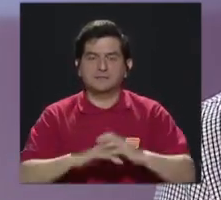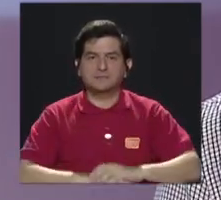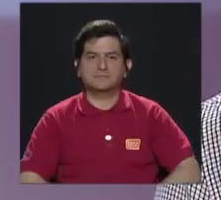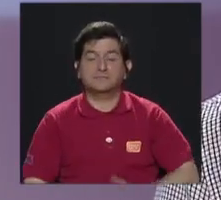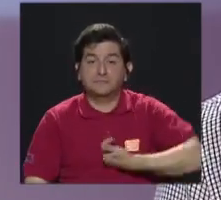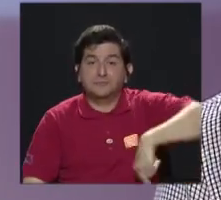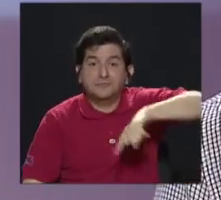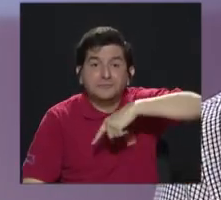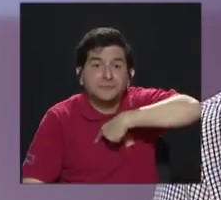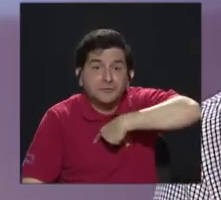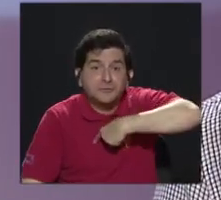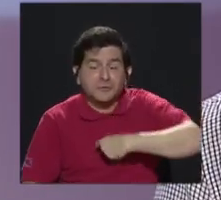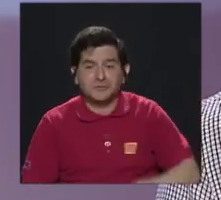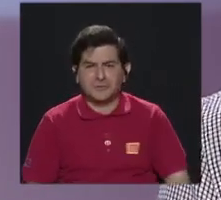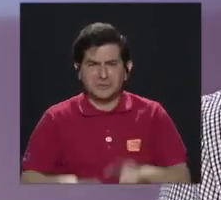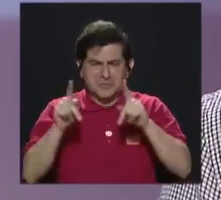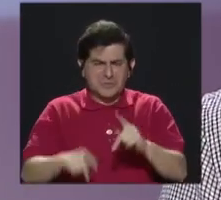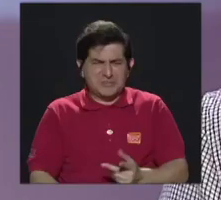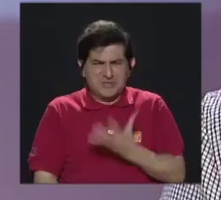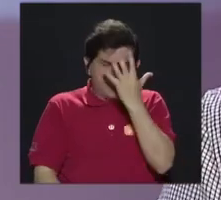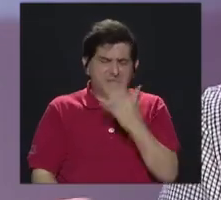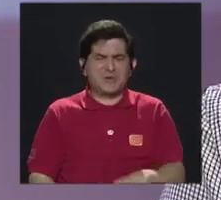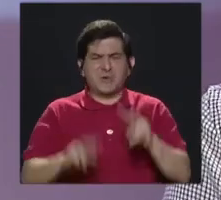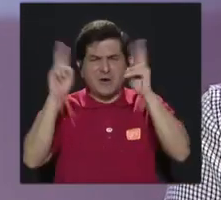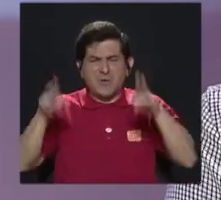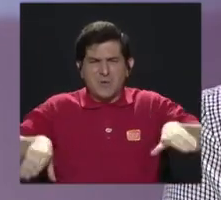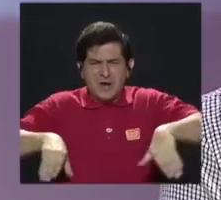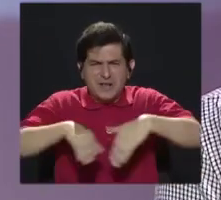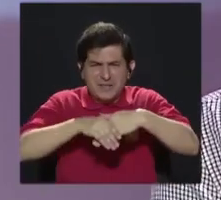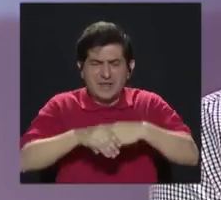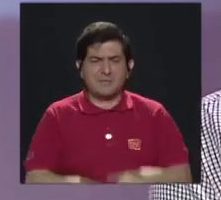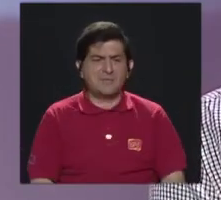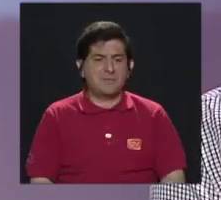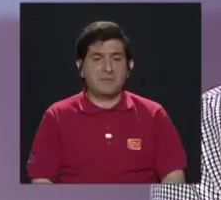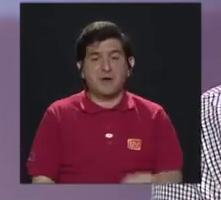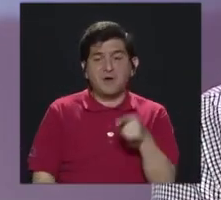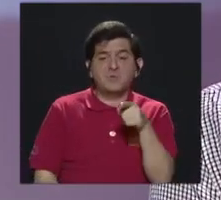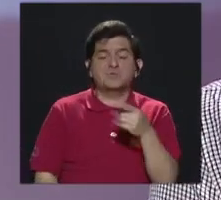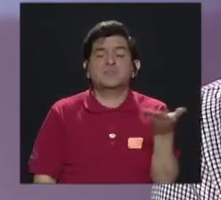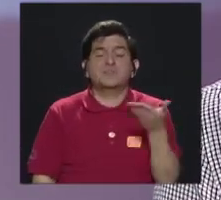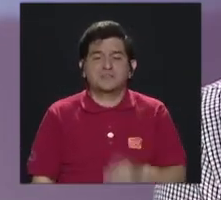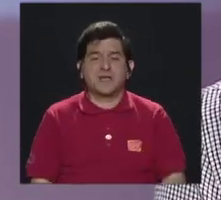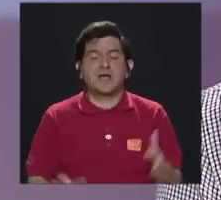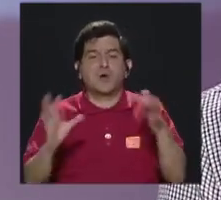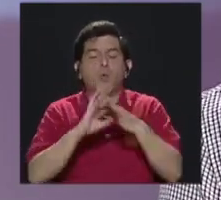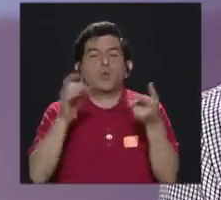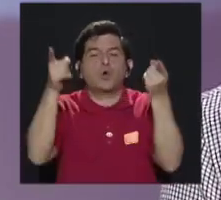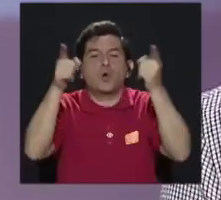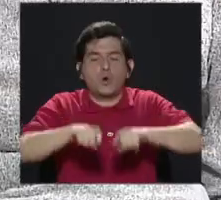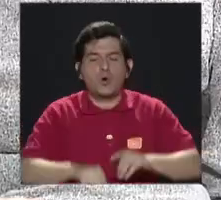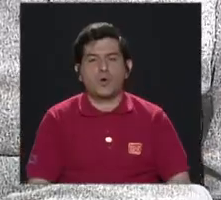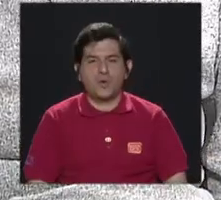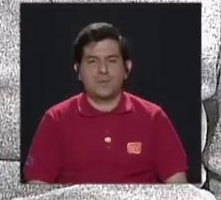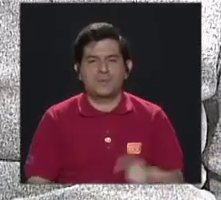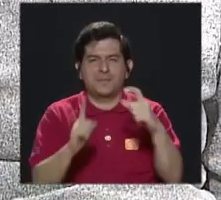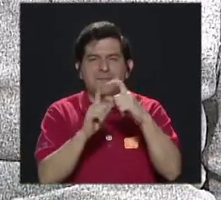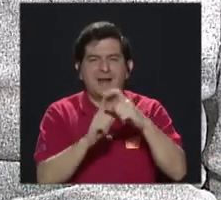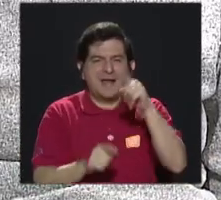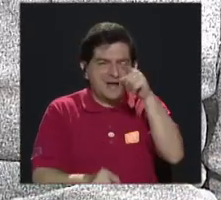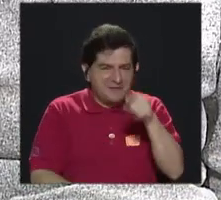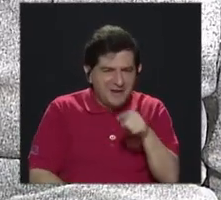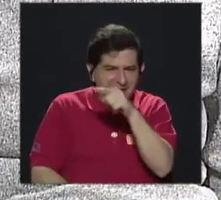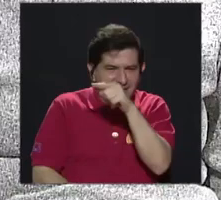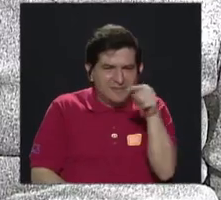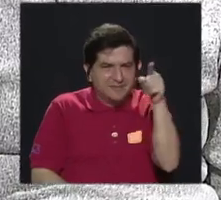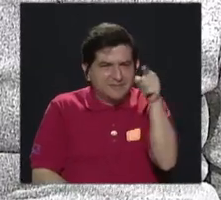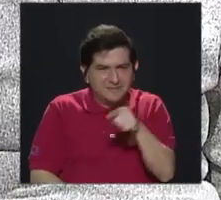Nosotros, por ejemplo, mucha gente se irrita con el tema de matrimonio. Ustedes que son unión de hecho, ¿verdad? Que es como una palabra con asterisco que nadie entiende muy bien qué